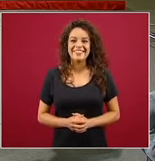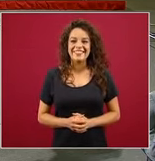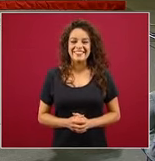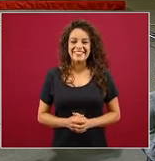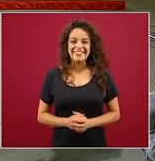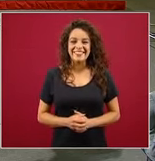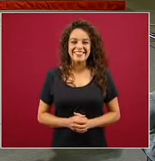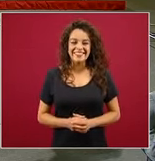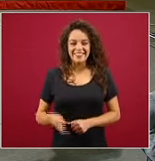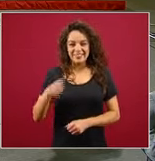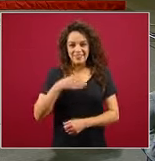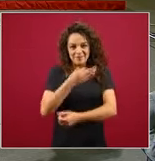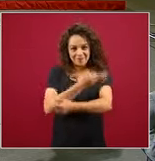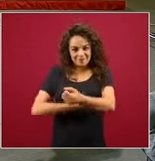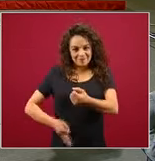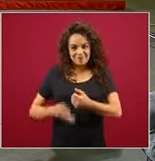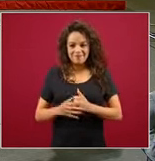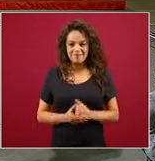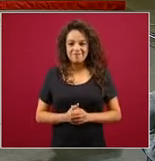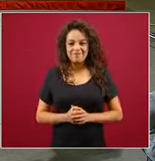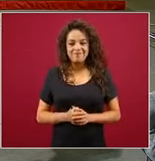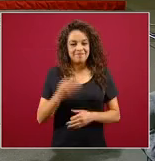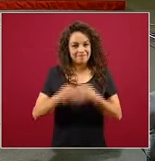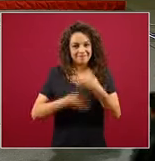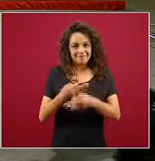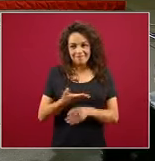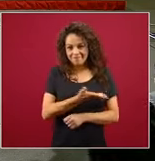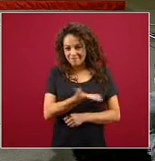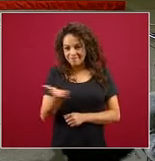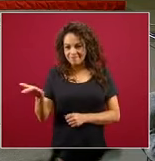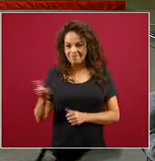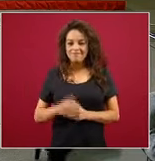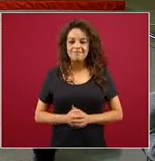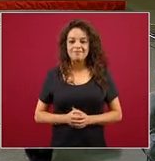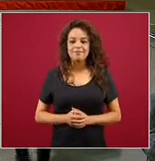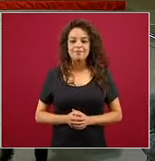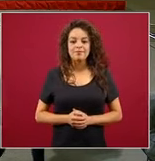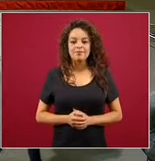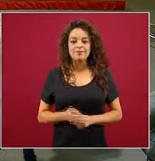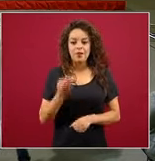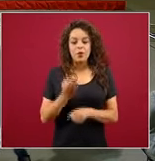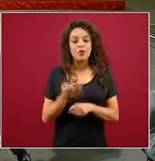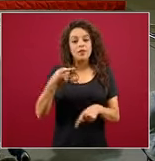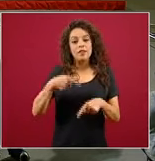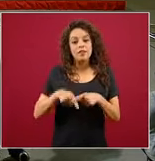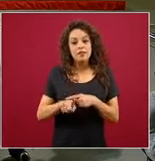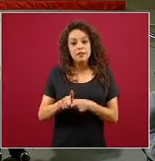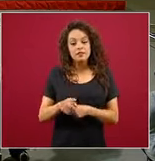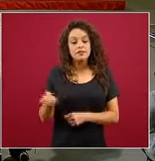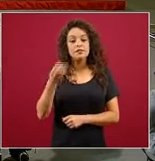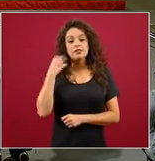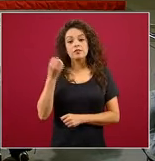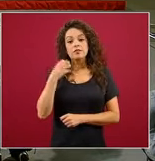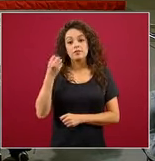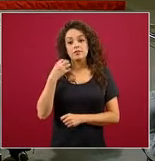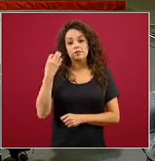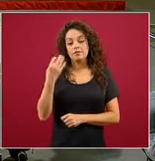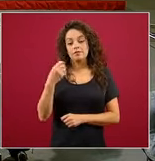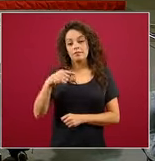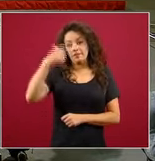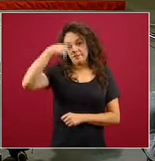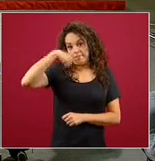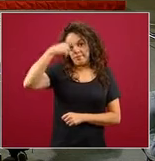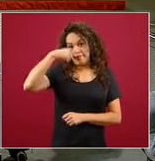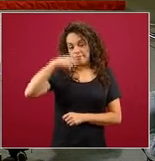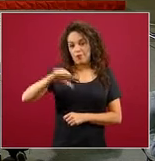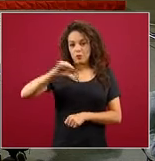Muy buenas tardes con todas y con todos. Vamos a iniciar la conferencia vespertina del día de